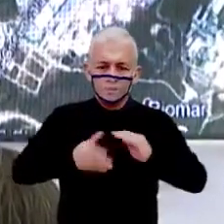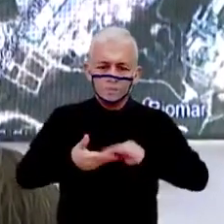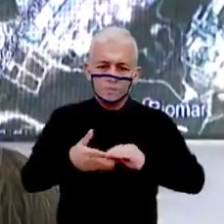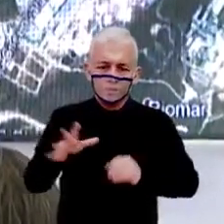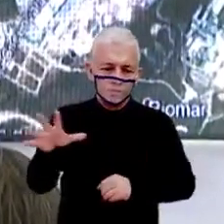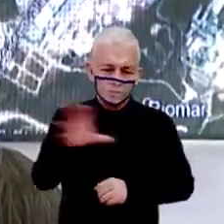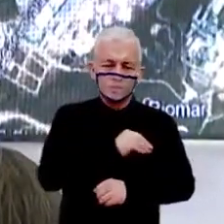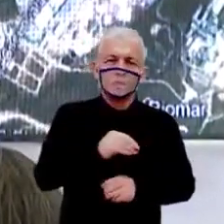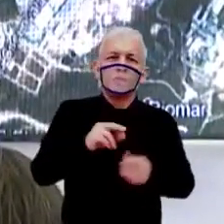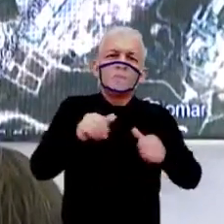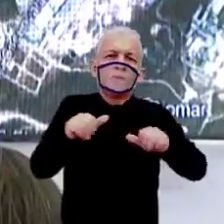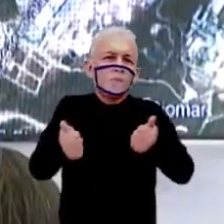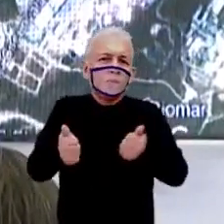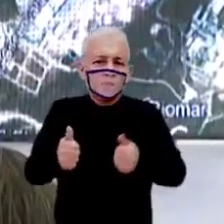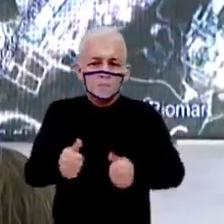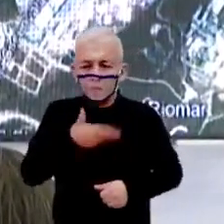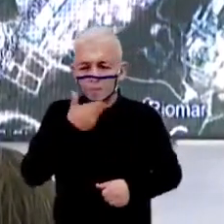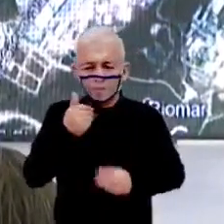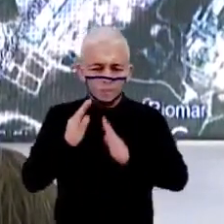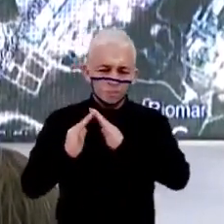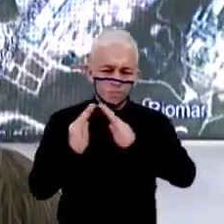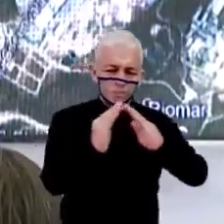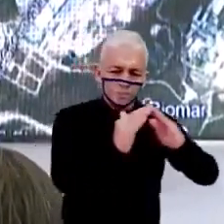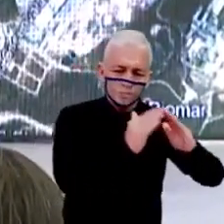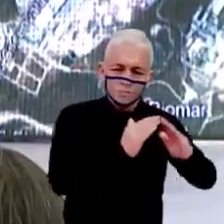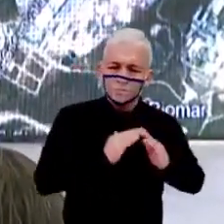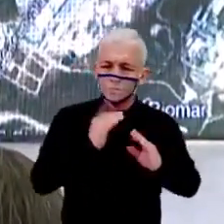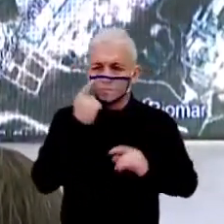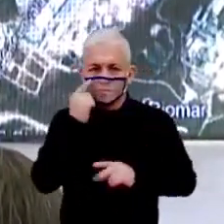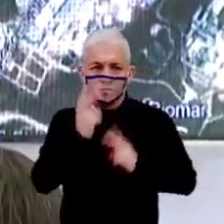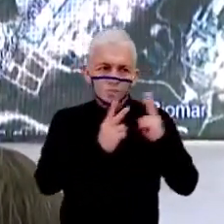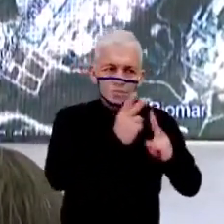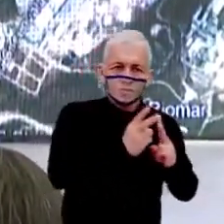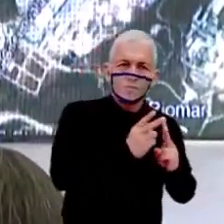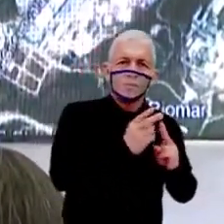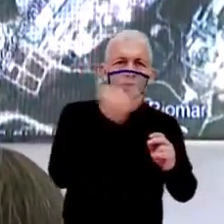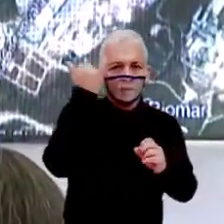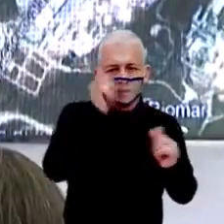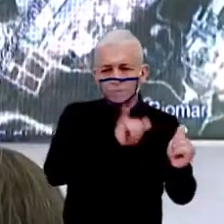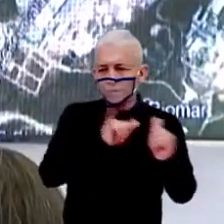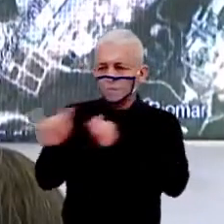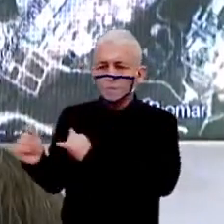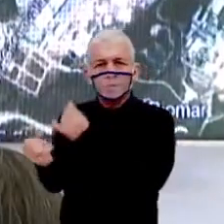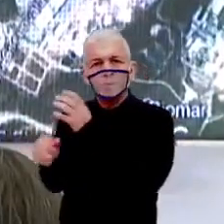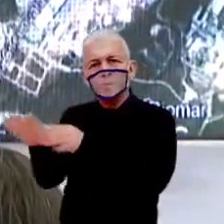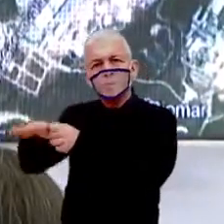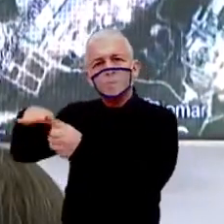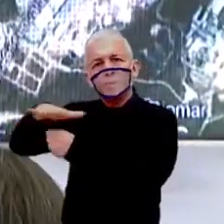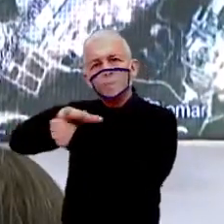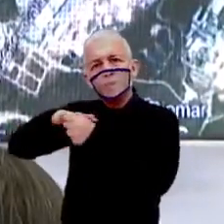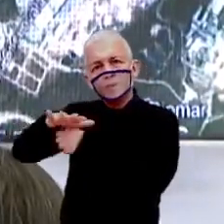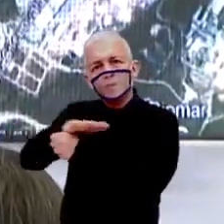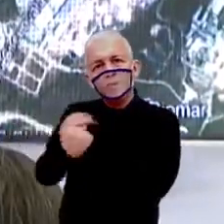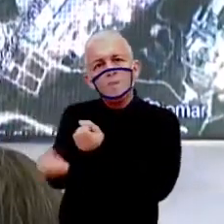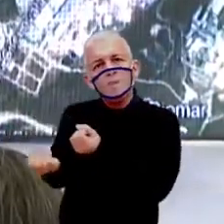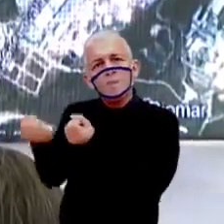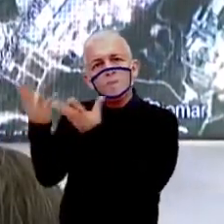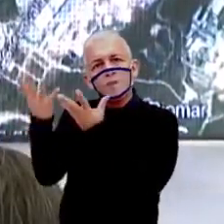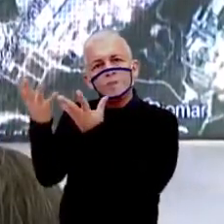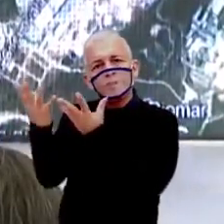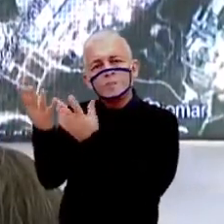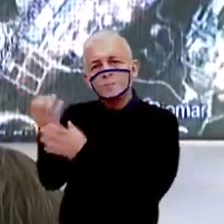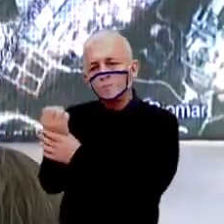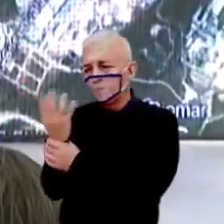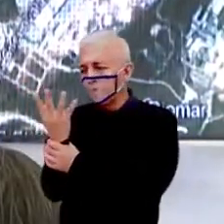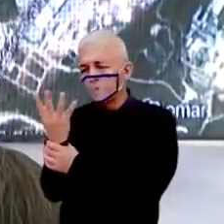para entender cómo ser unos mejores vecinos de esta ciénaga y de este tesoro. Lo mismo pasará en el barrio Las Flores. Conectando estos dos barrios o